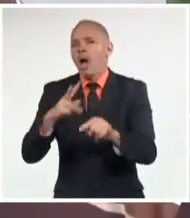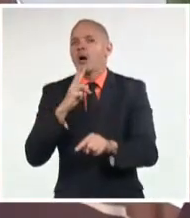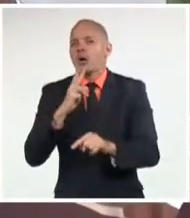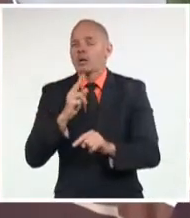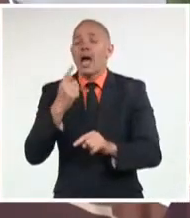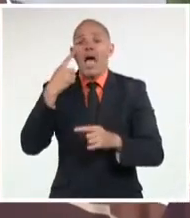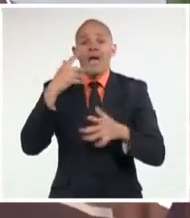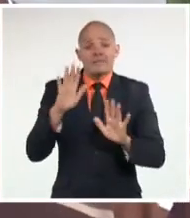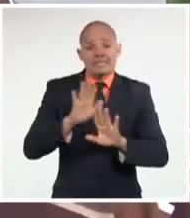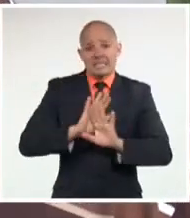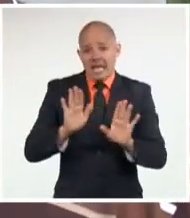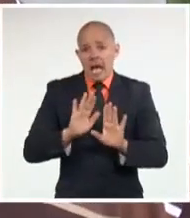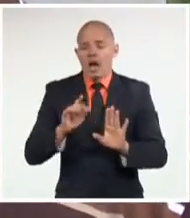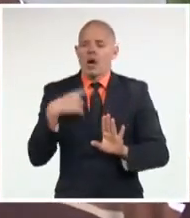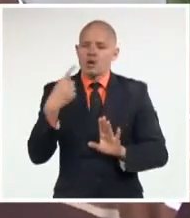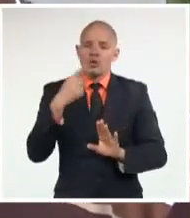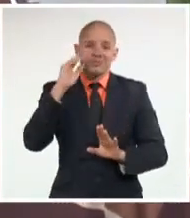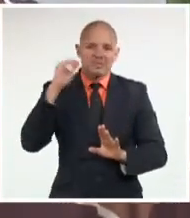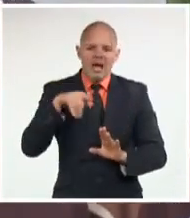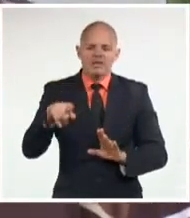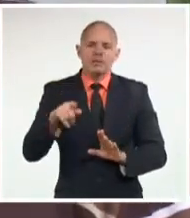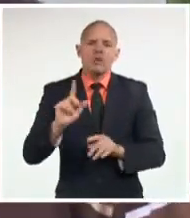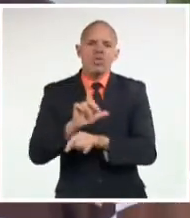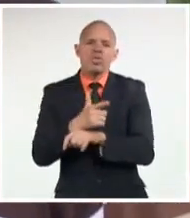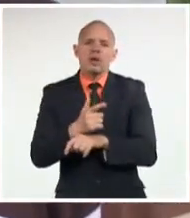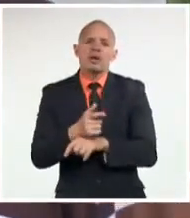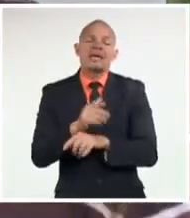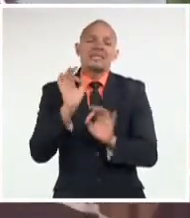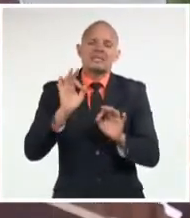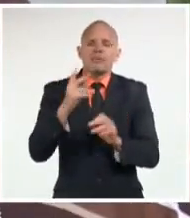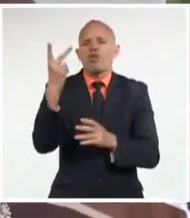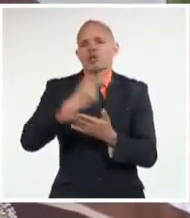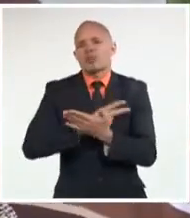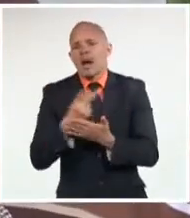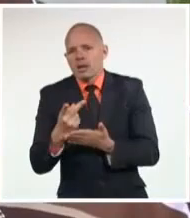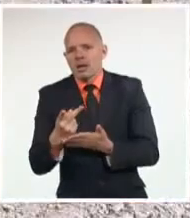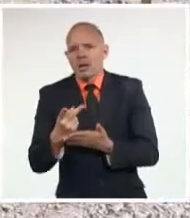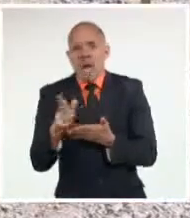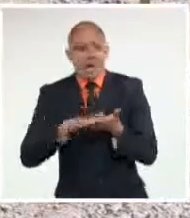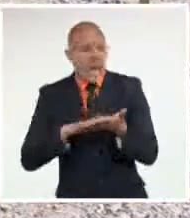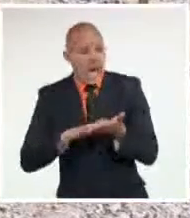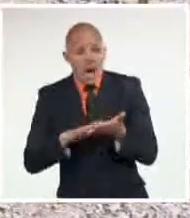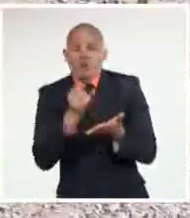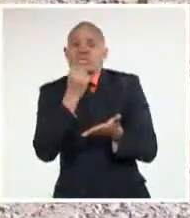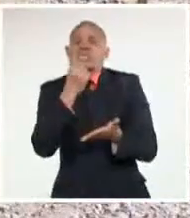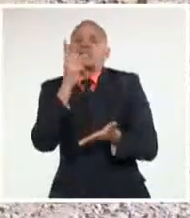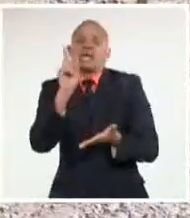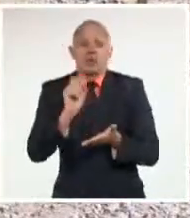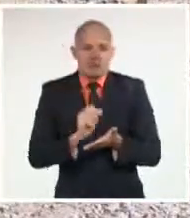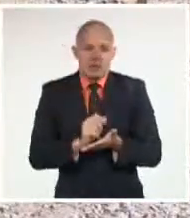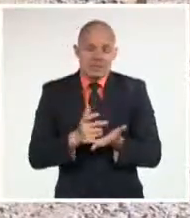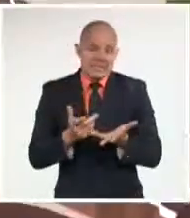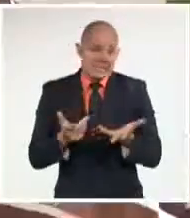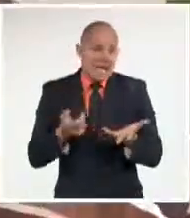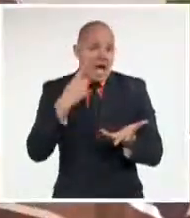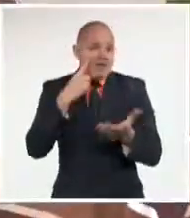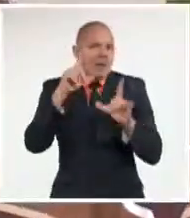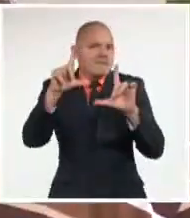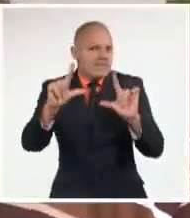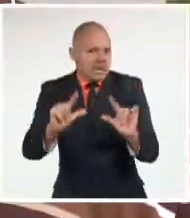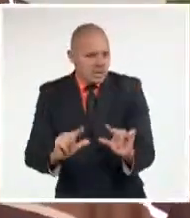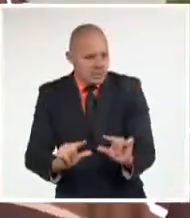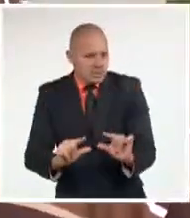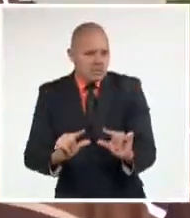bajarlo alrededor de 15 días, de 12 días, en algún lugar va a estar a 10, porque va a entrarle más agua a la